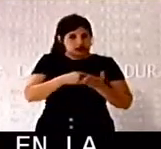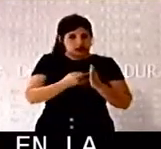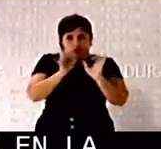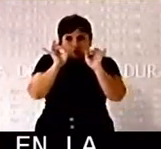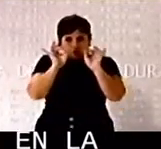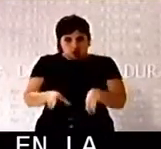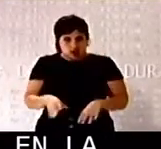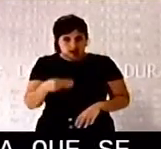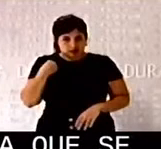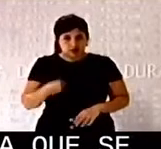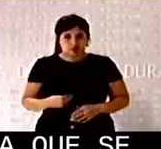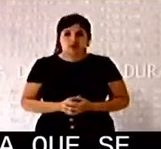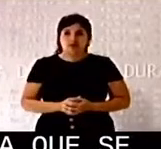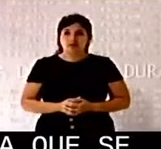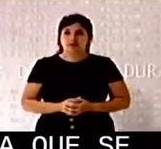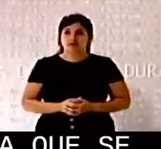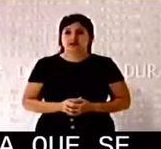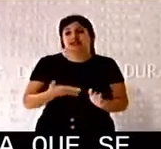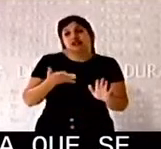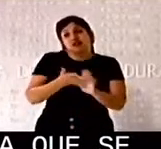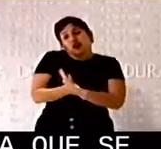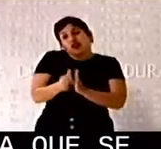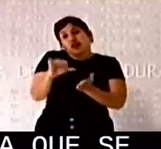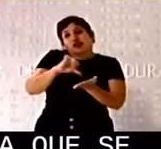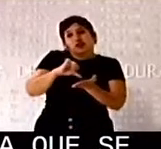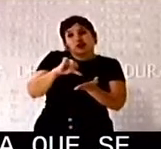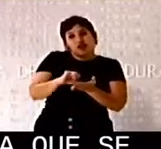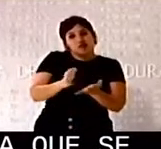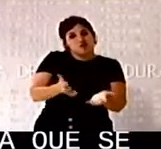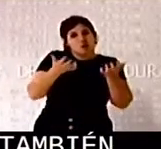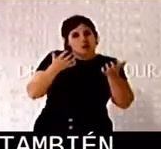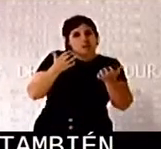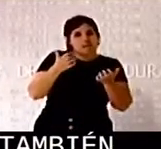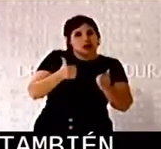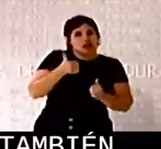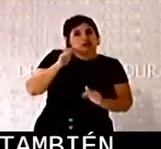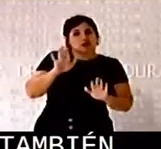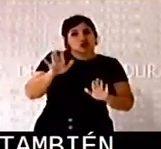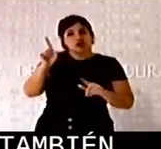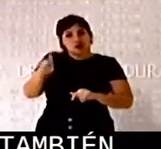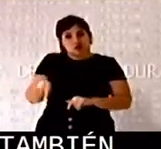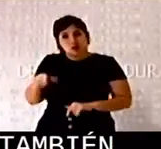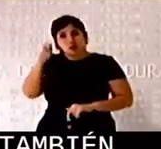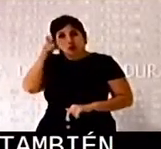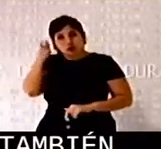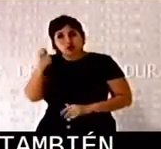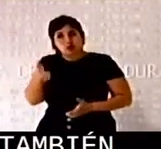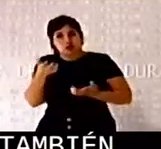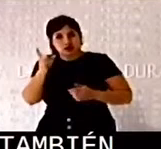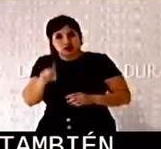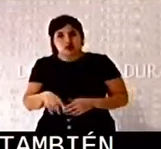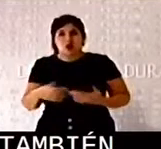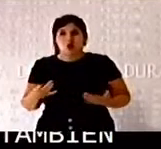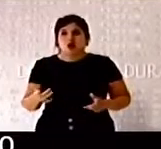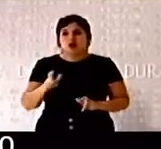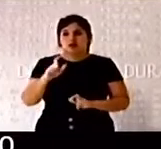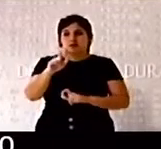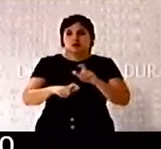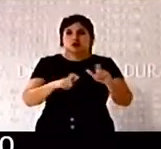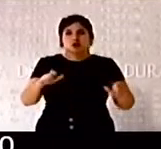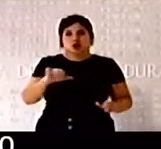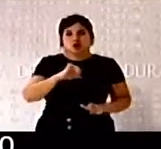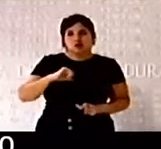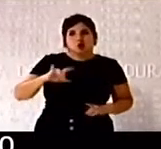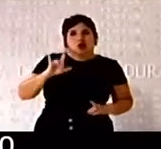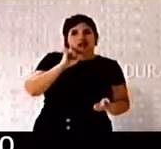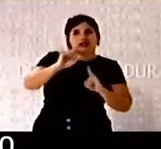se beneficia más el medio urbano, pero que también afecta al medio rural, que es llamamiento personalizado para ponerse las